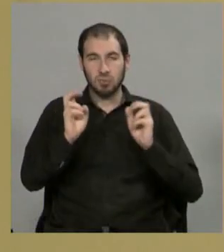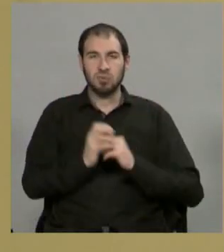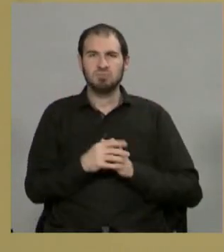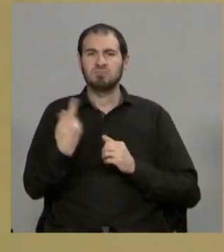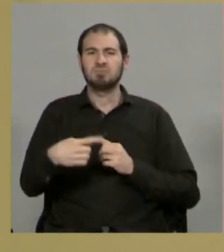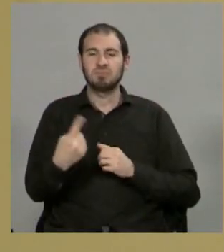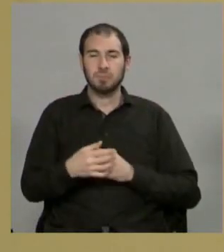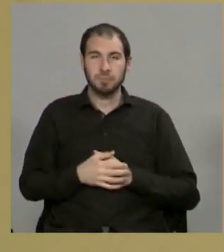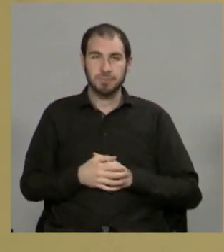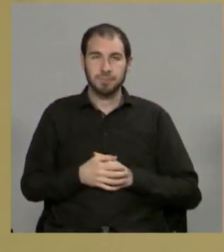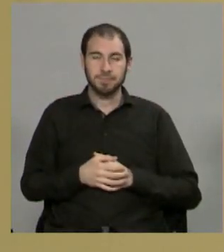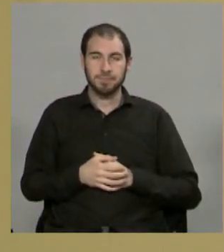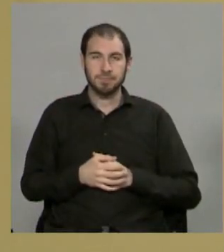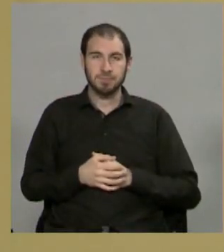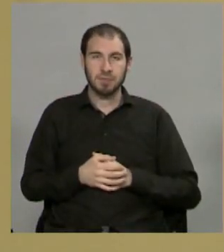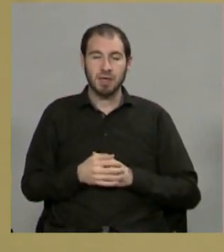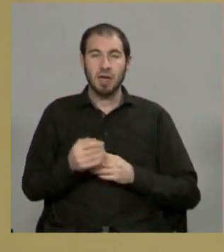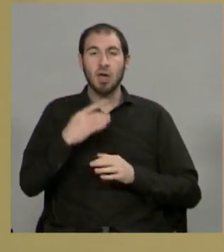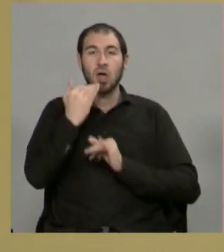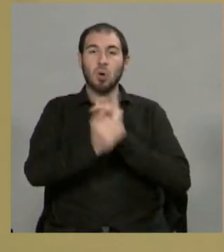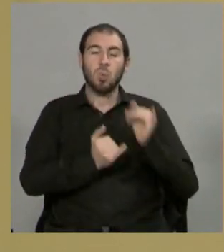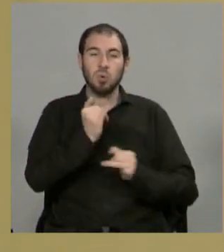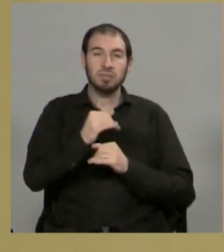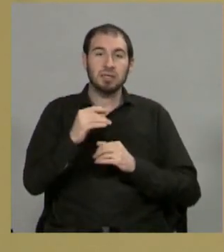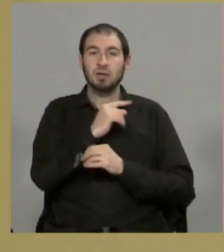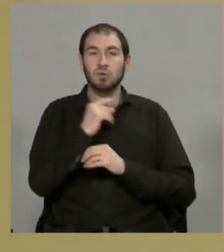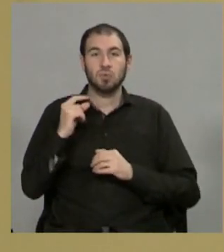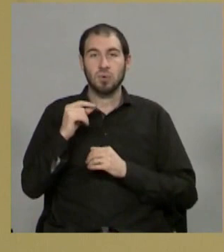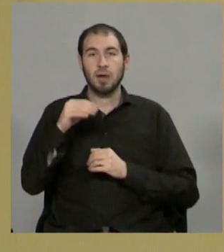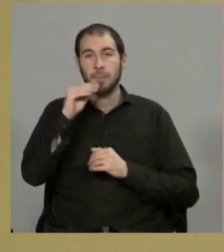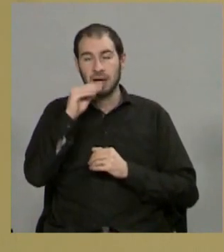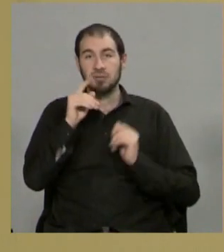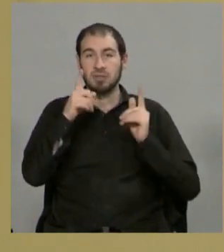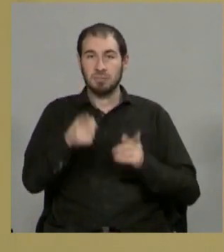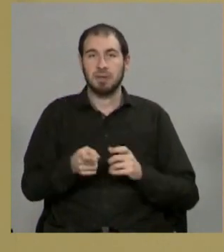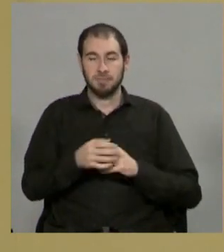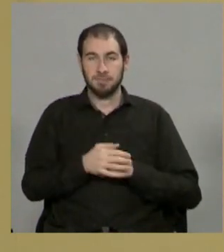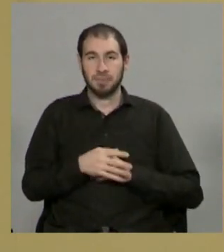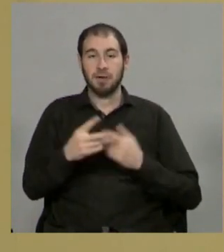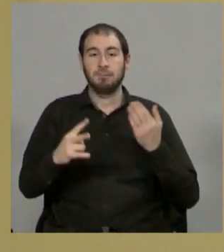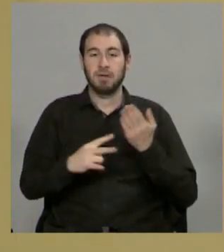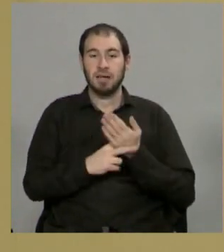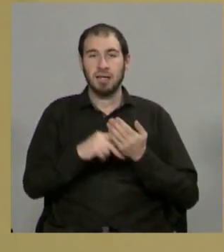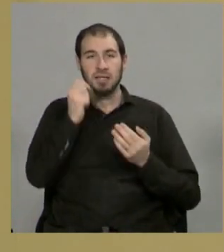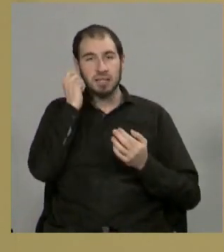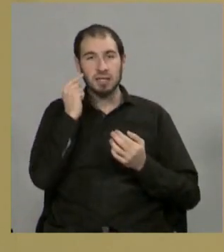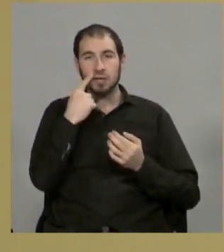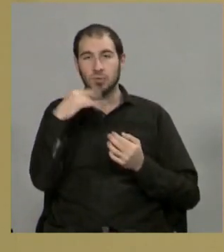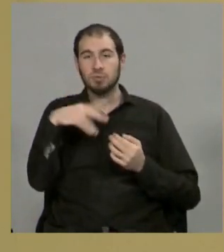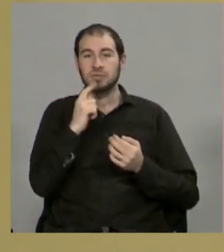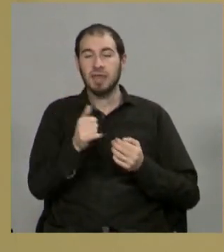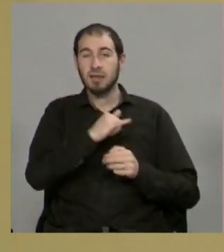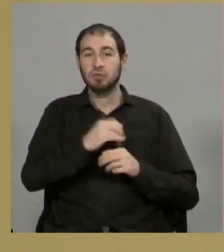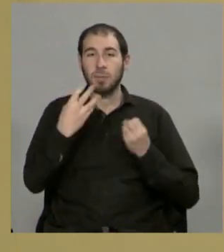que tiene que ver con los dichos del padre Pato y también con el fiscal Giunta, que ha sido denunciado